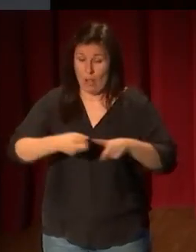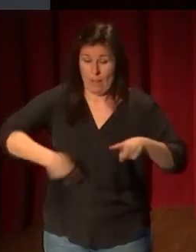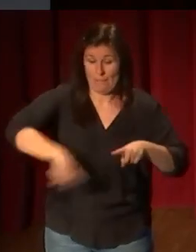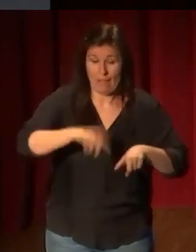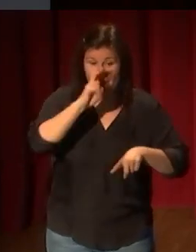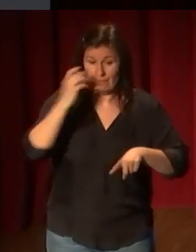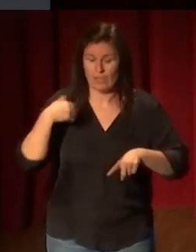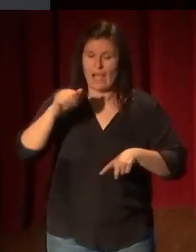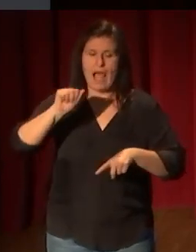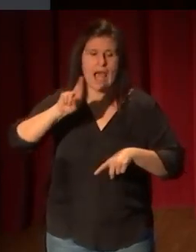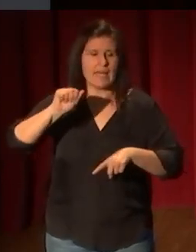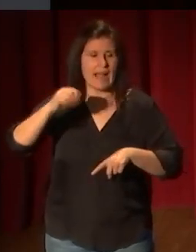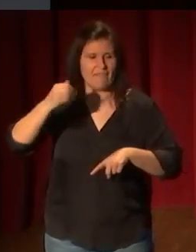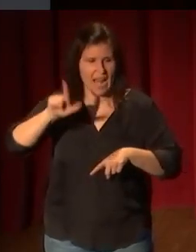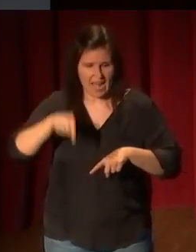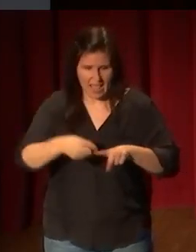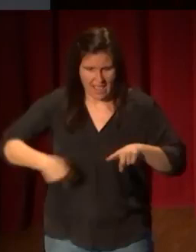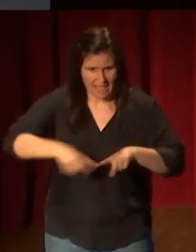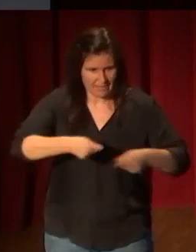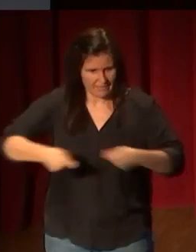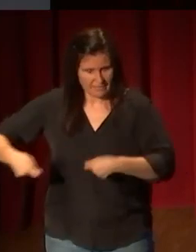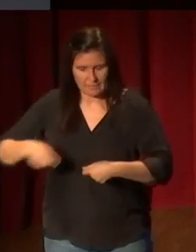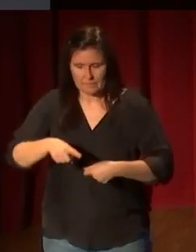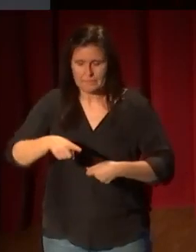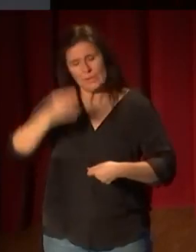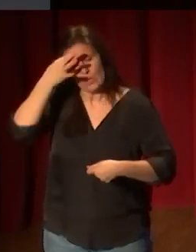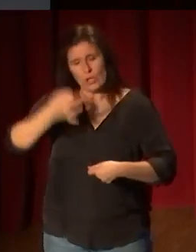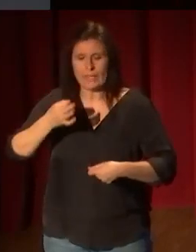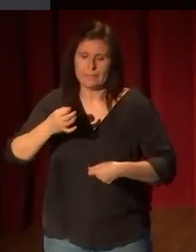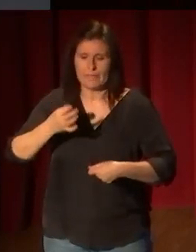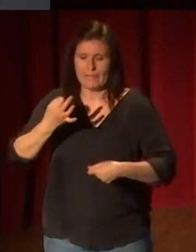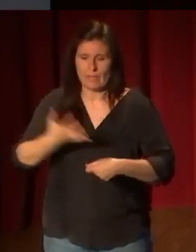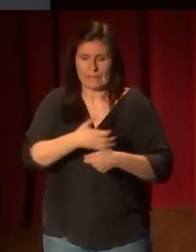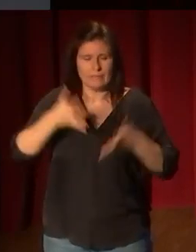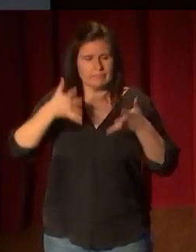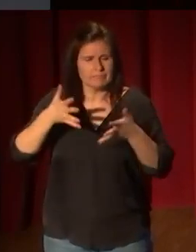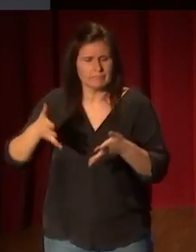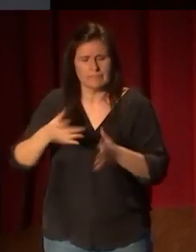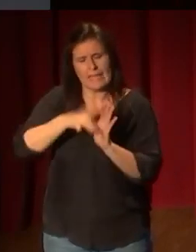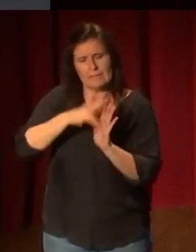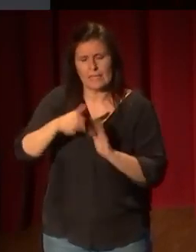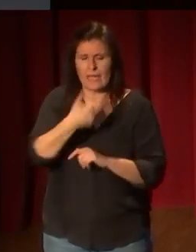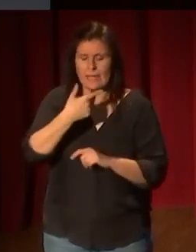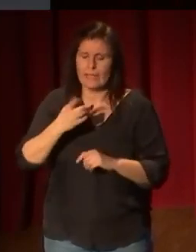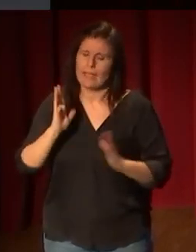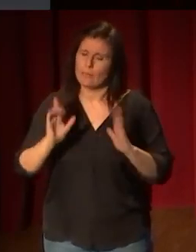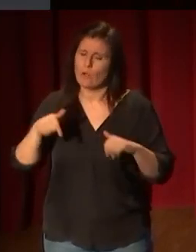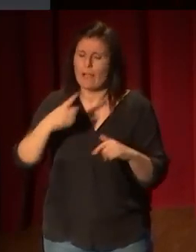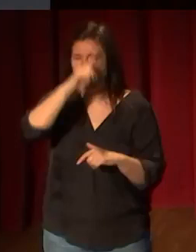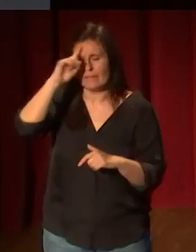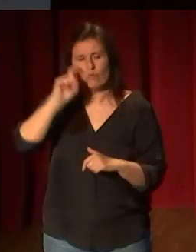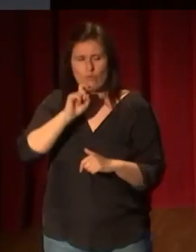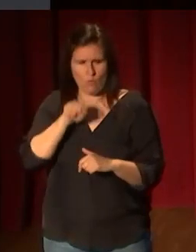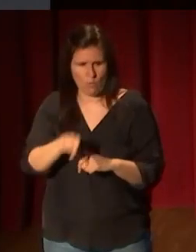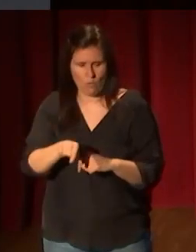arrabal para hacernos ideas es quizá conveniente que veamos cómo era madrid en esa misma época a través del